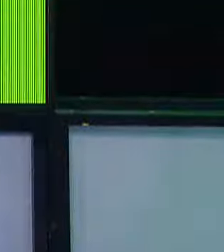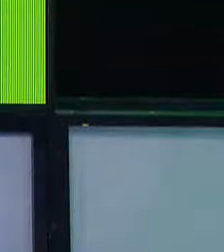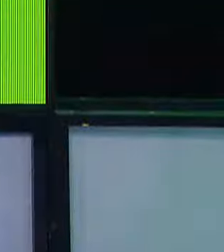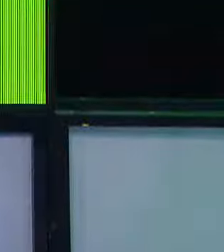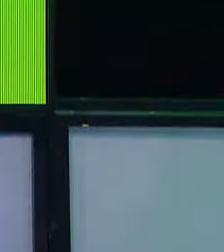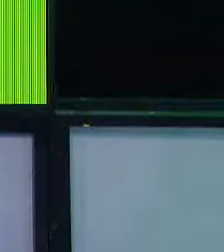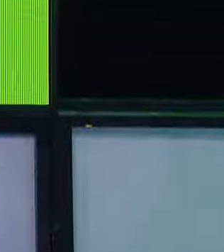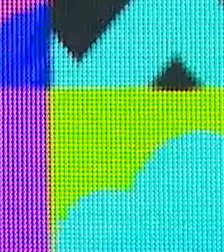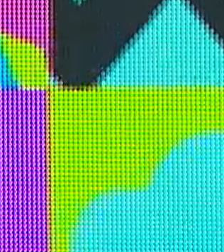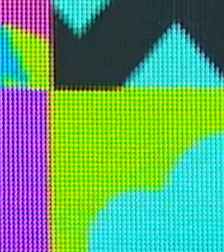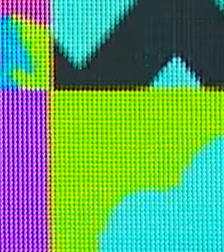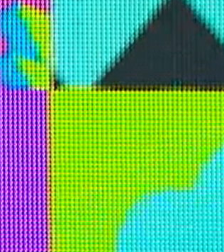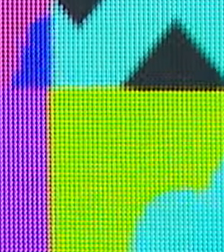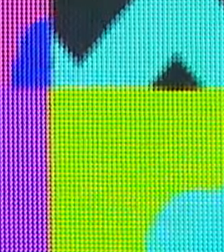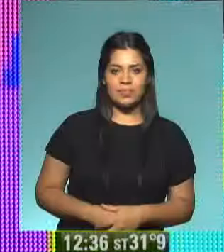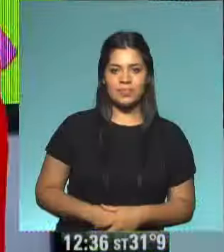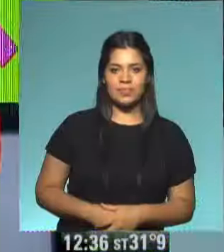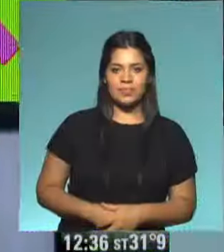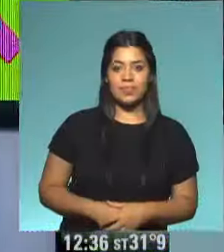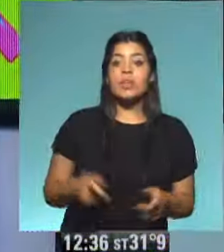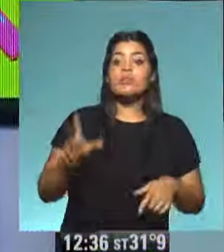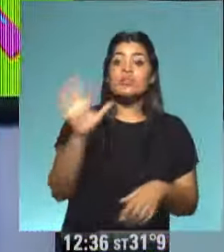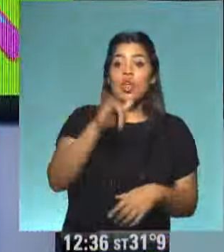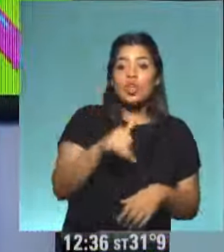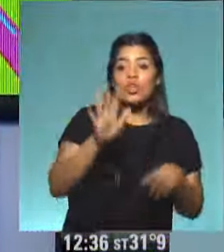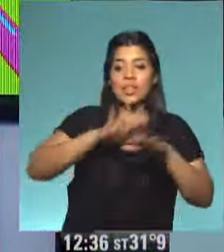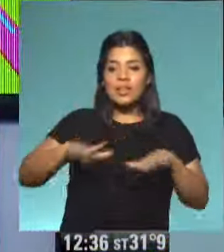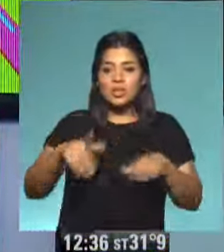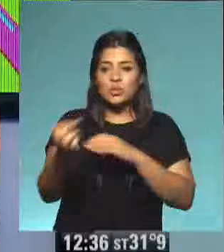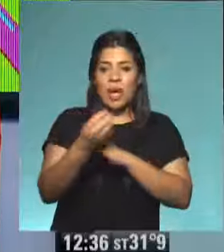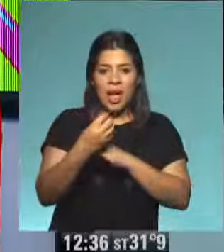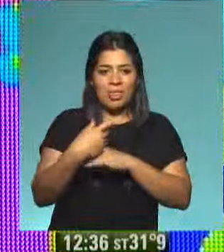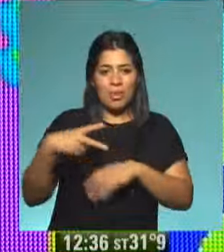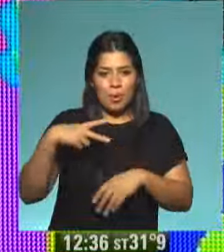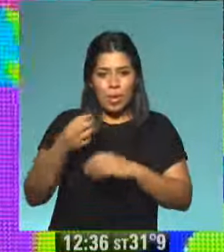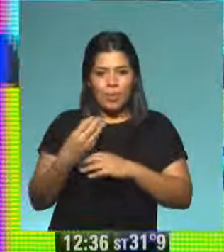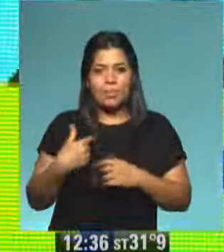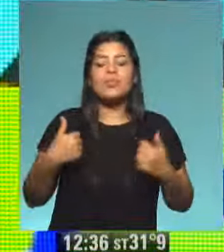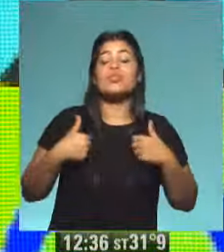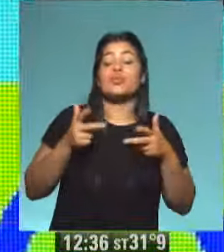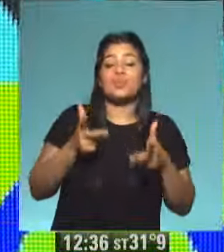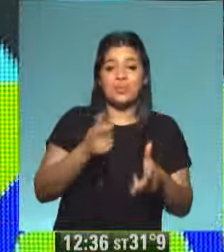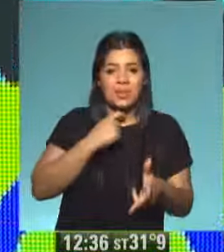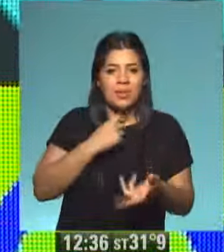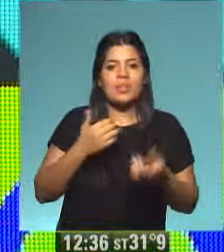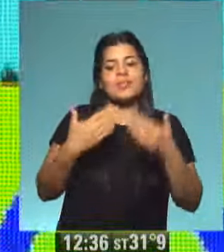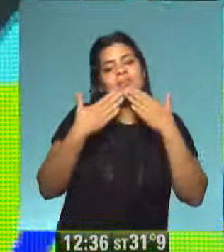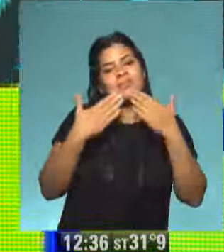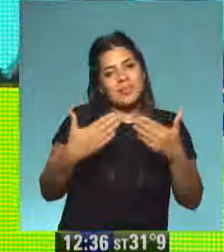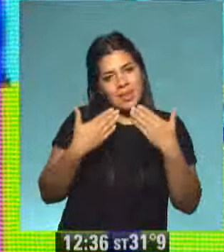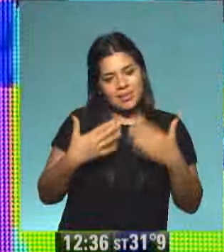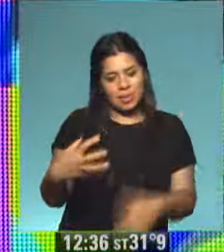que todos los días nos mandaban mensajes y te agradecían lo que nosotros estábamos haciendo desde acá? Yo les quiero decir que les agradezco por